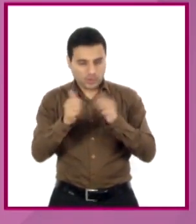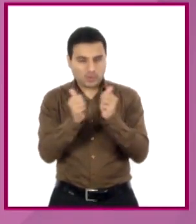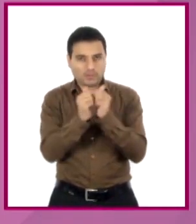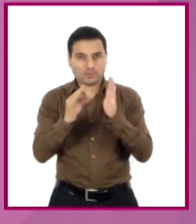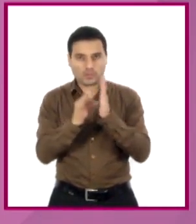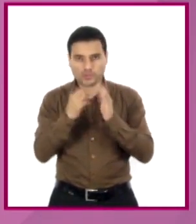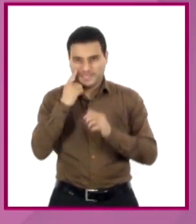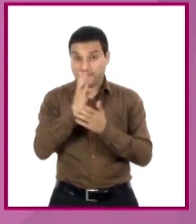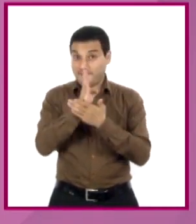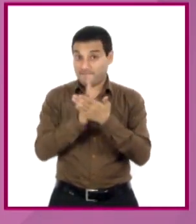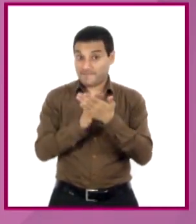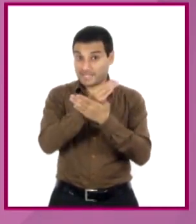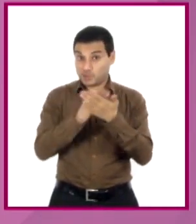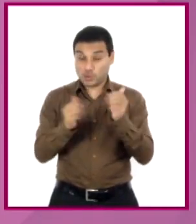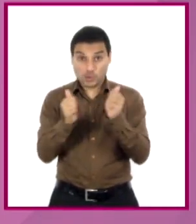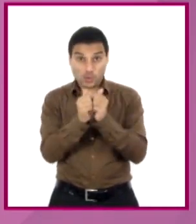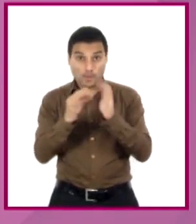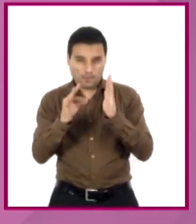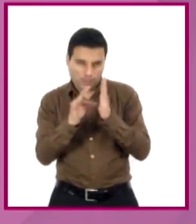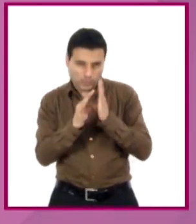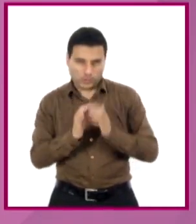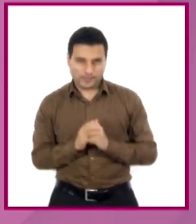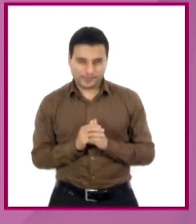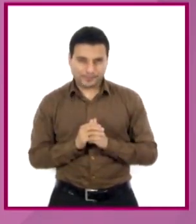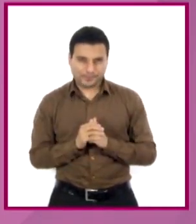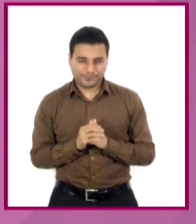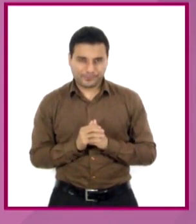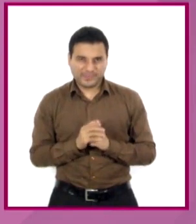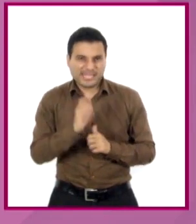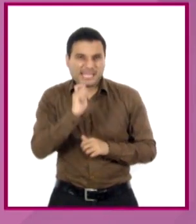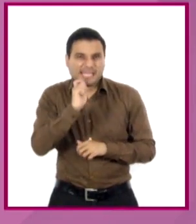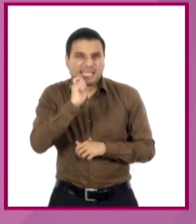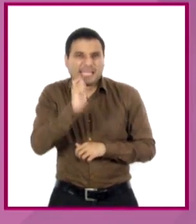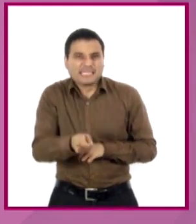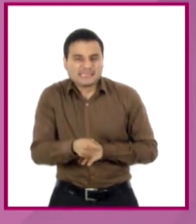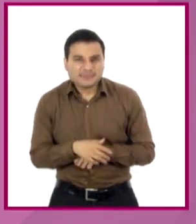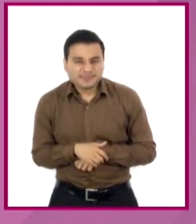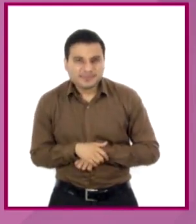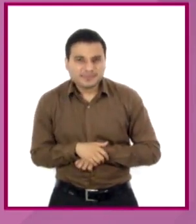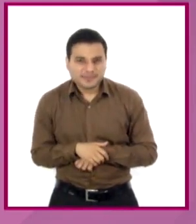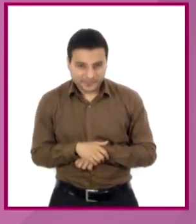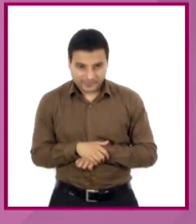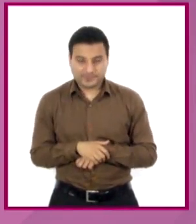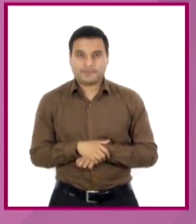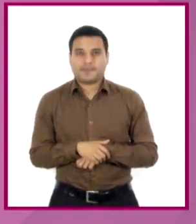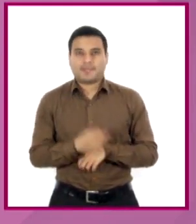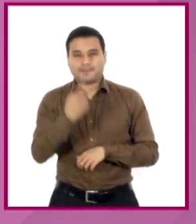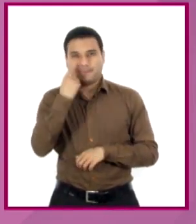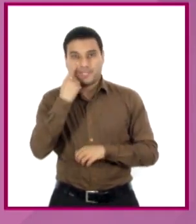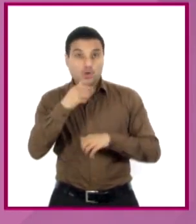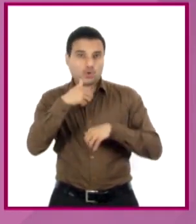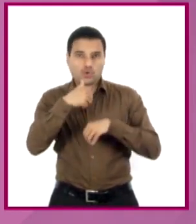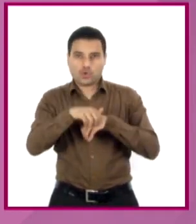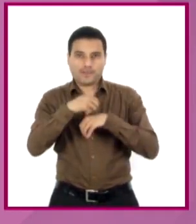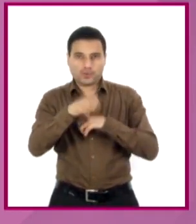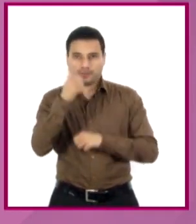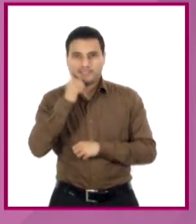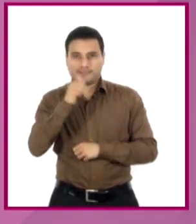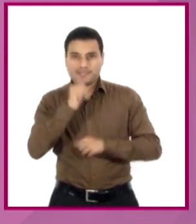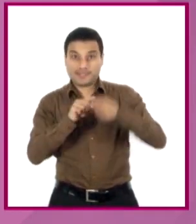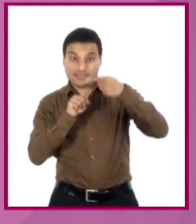Una fracción decimal, como su nombre lo indica, es una fracción cuyo denominador es una potencia de